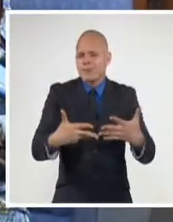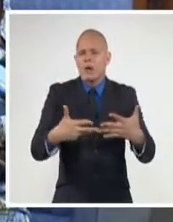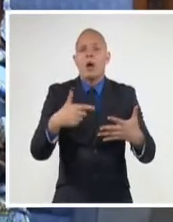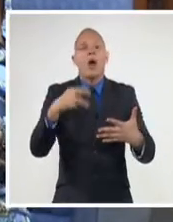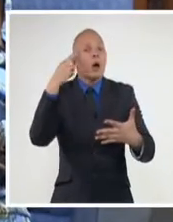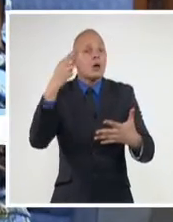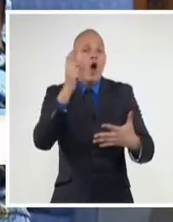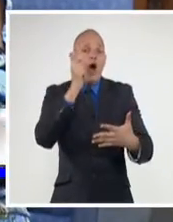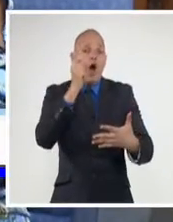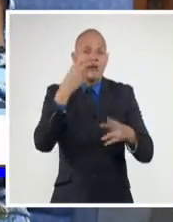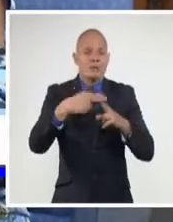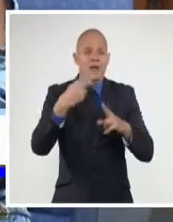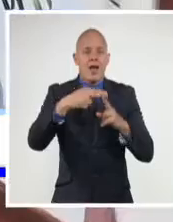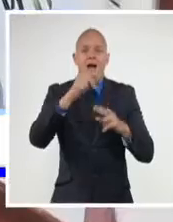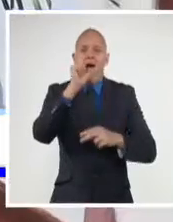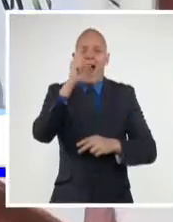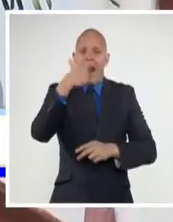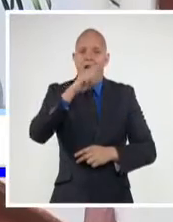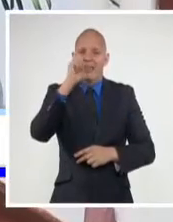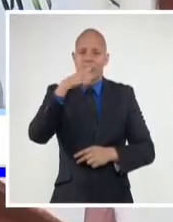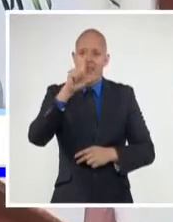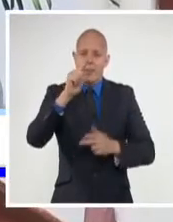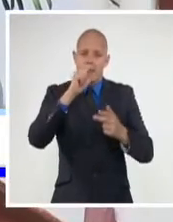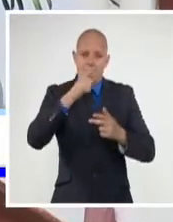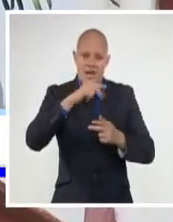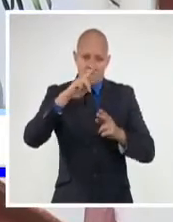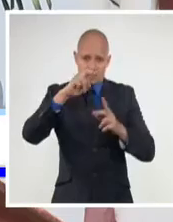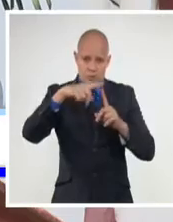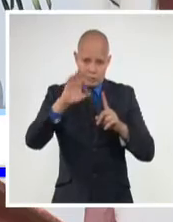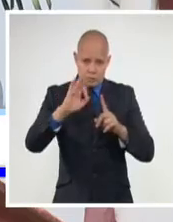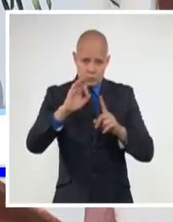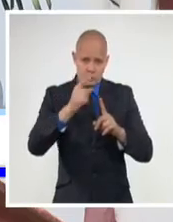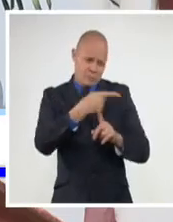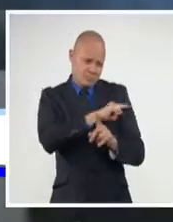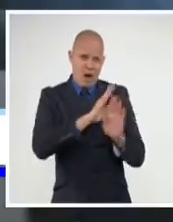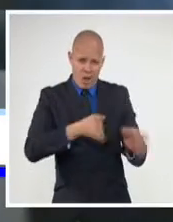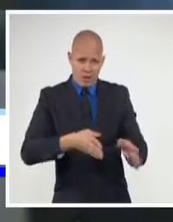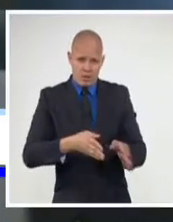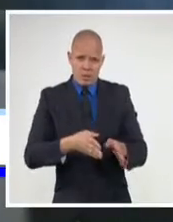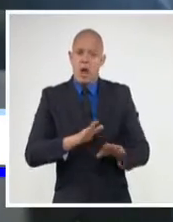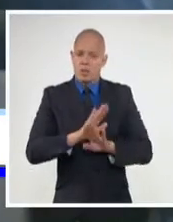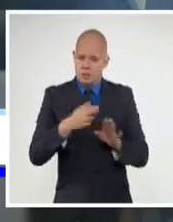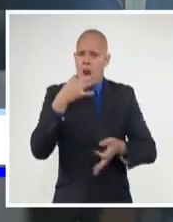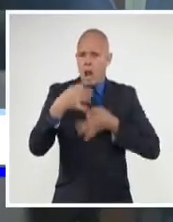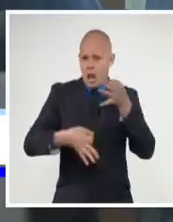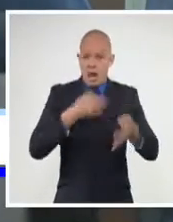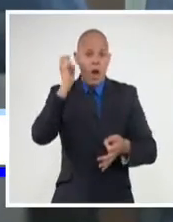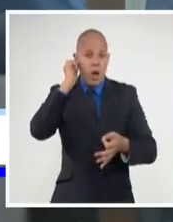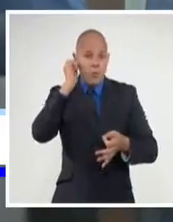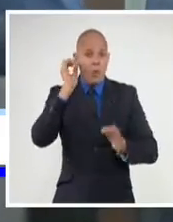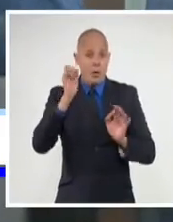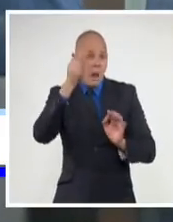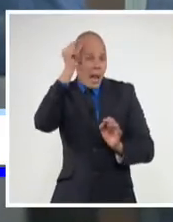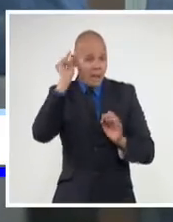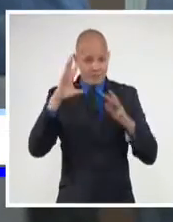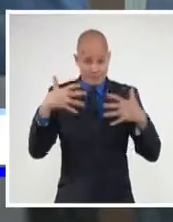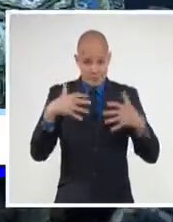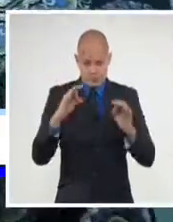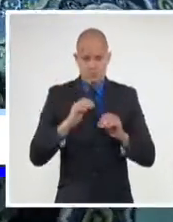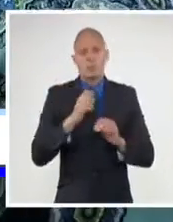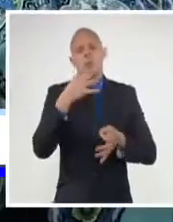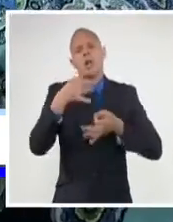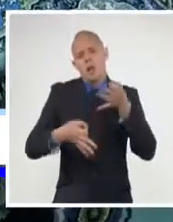ofreció a sus radioyentes piezas de la autoría de Adalberto, acompañado de datos biográficos del artista, en la voz de